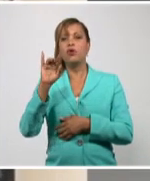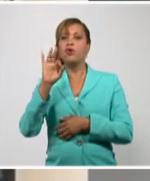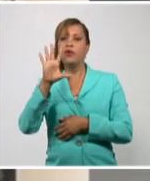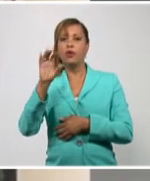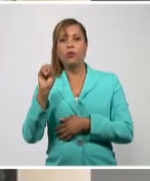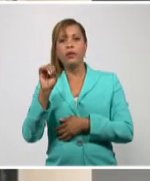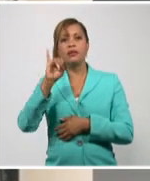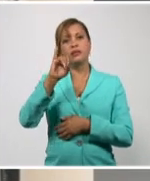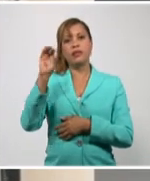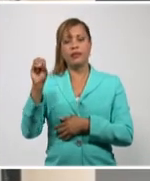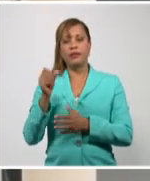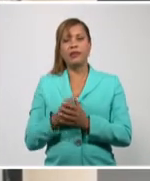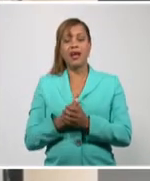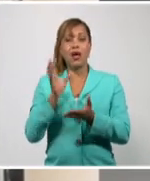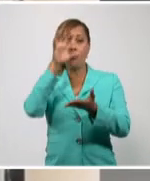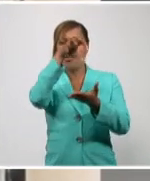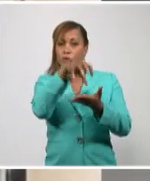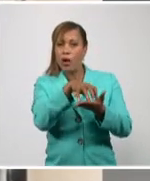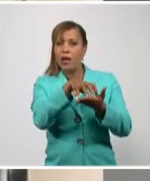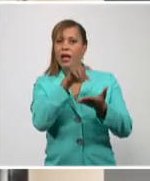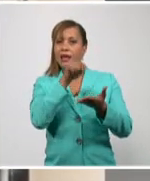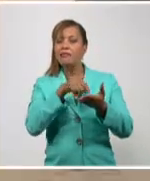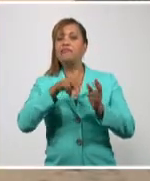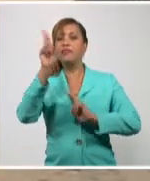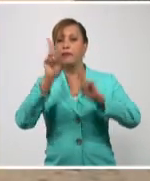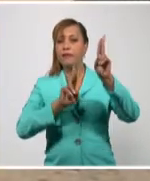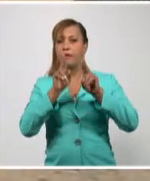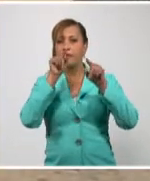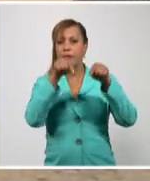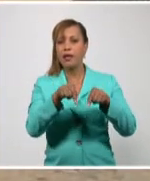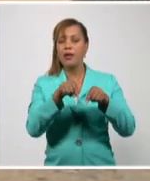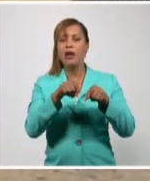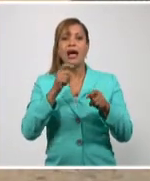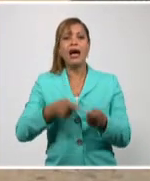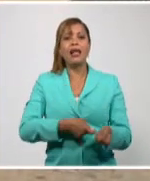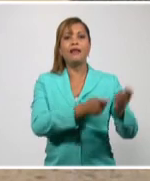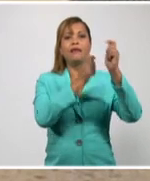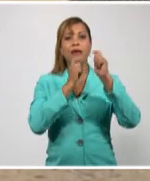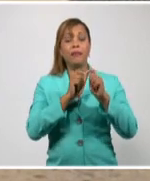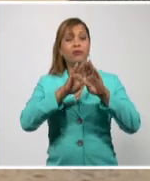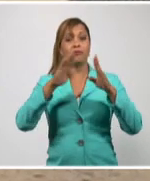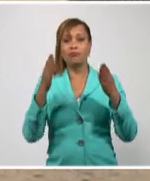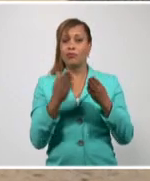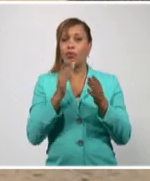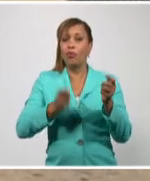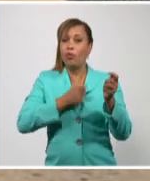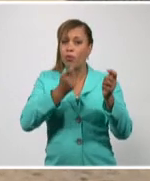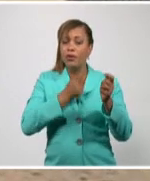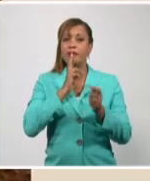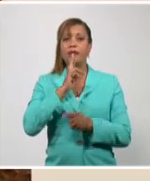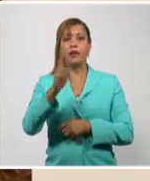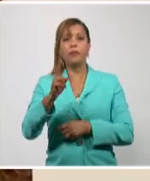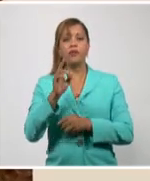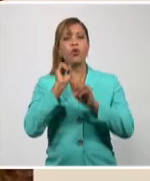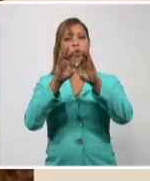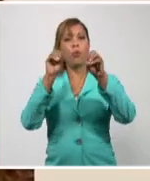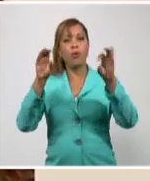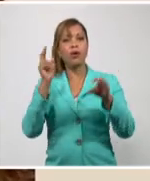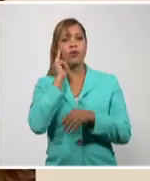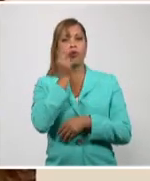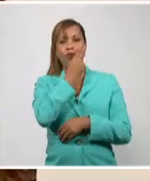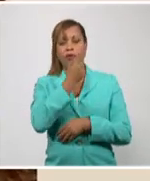En ese lugar se tomaron importantes decisiones concernientes al alzamiento de las clavellinas y se respondió afirmativamente a la convocatoria de José Martí